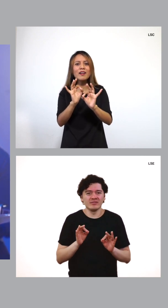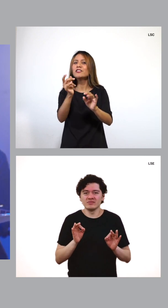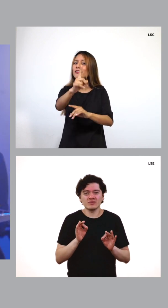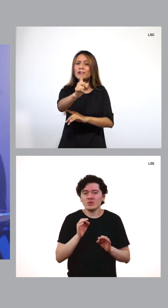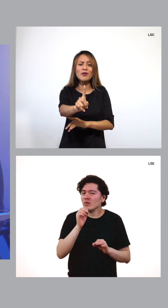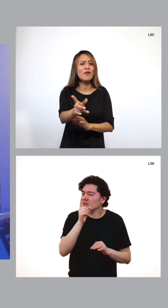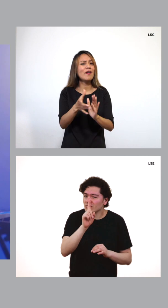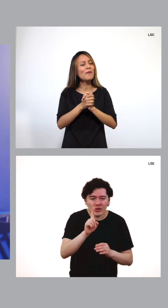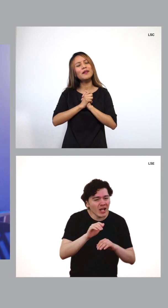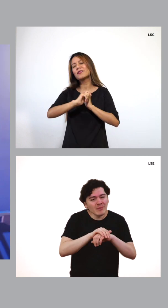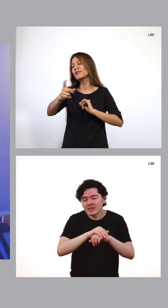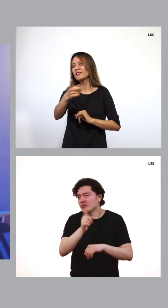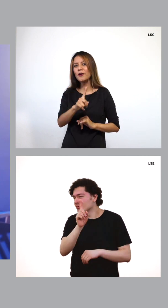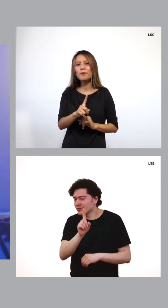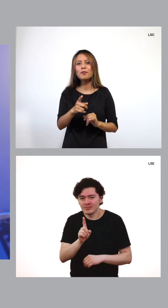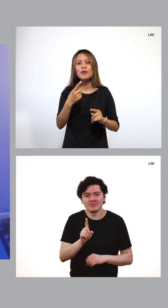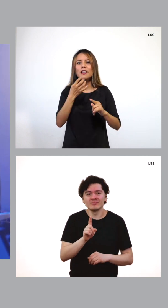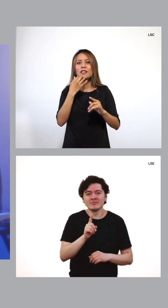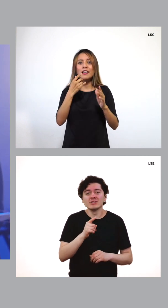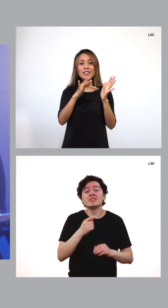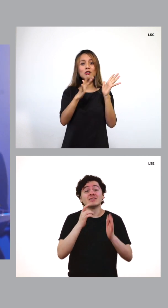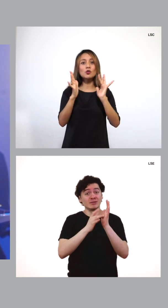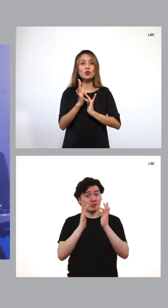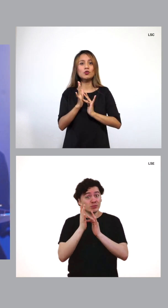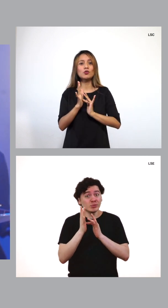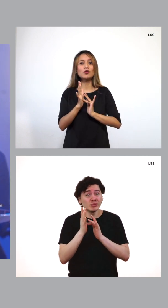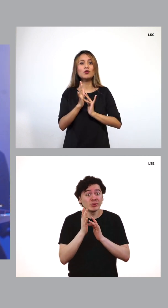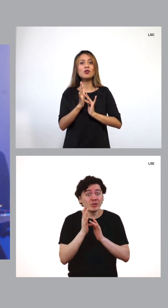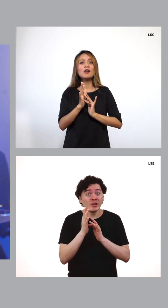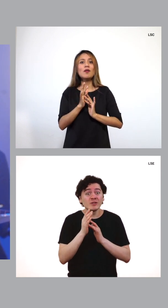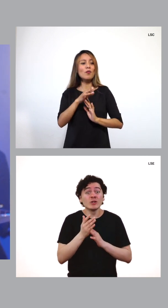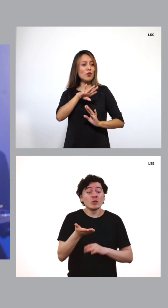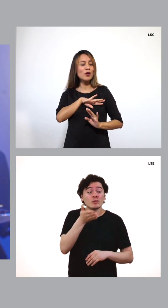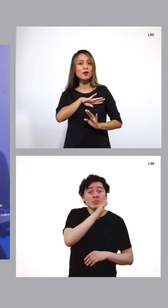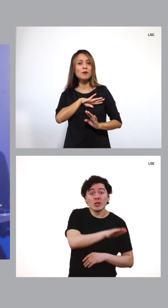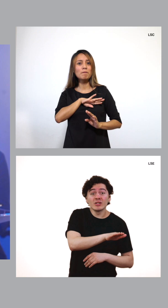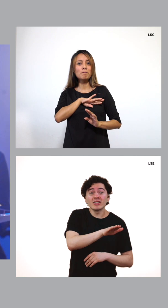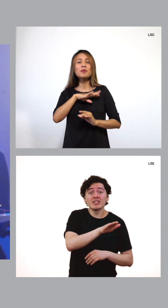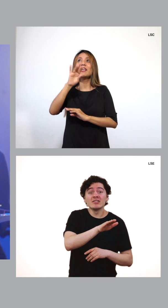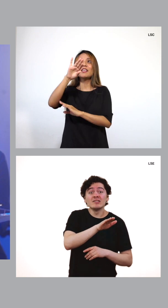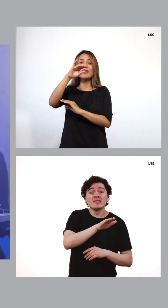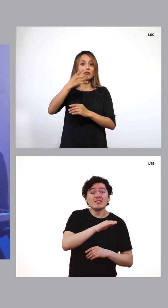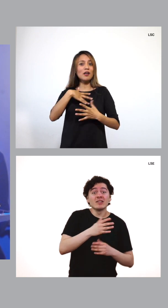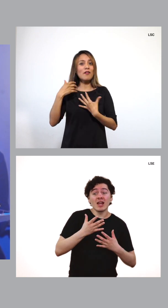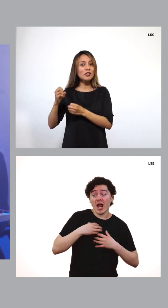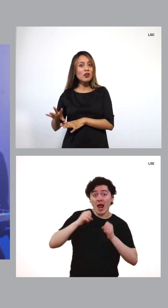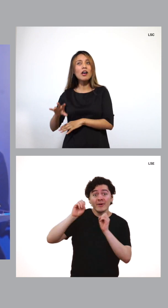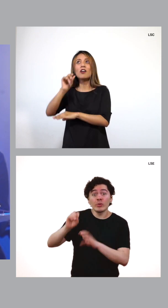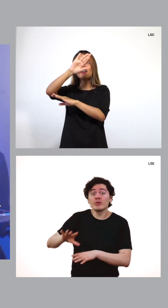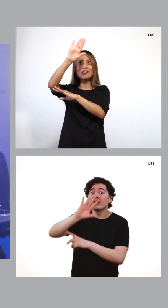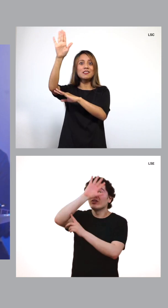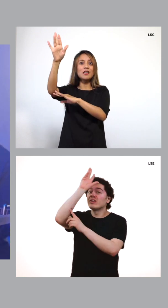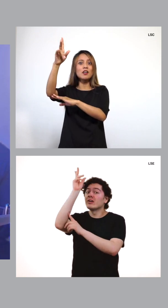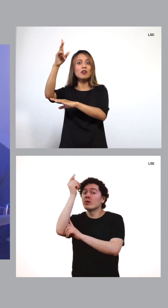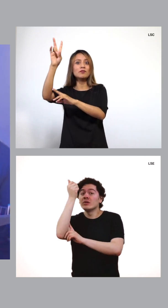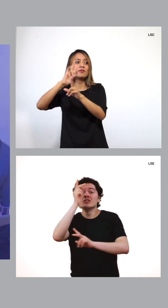no. Después de que Jesús tuviera que pasar por esa situación, después de que el cielo diera la vuelta y girara su espalda a la